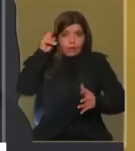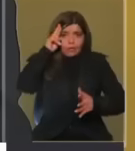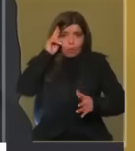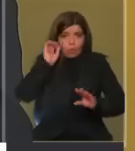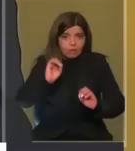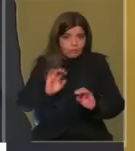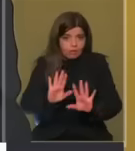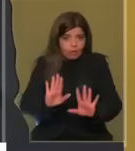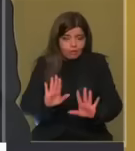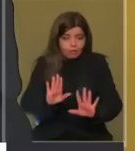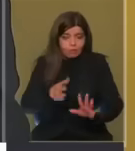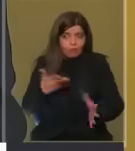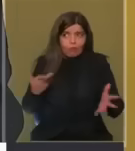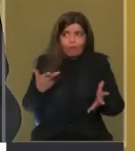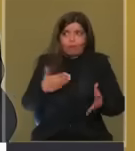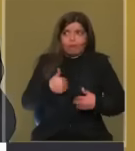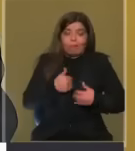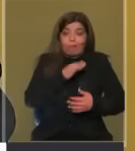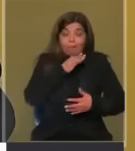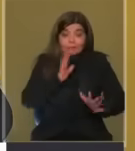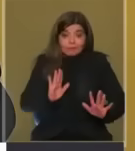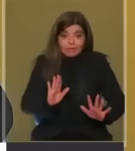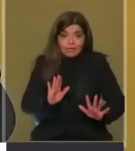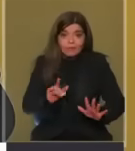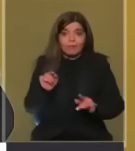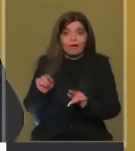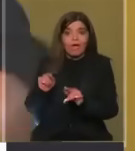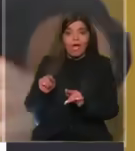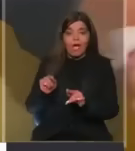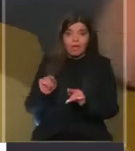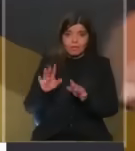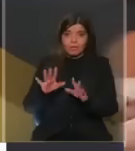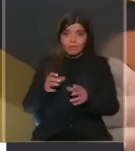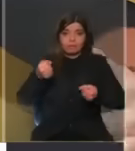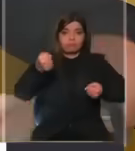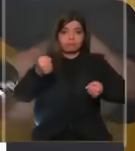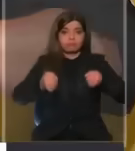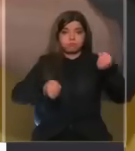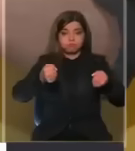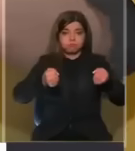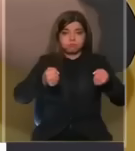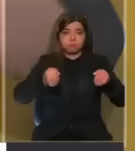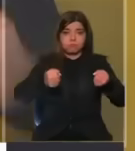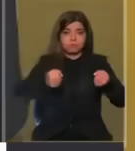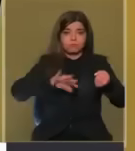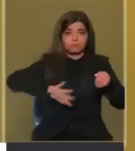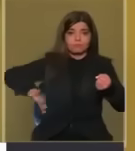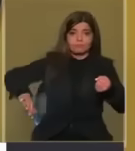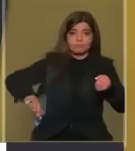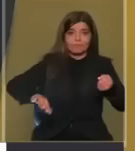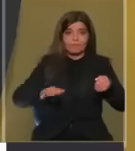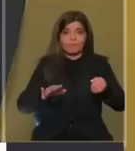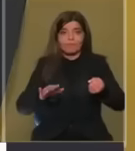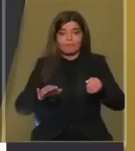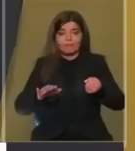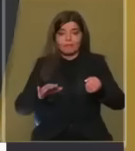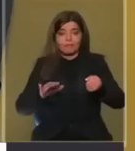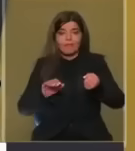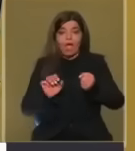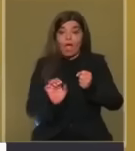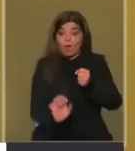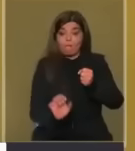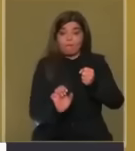no tengo ningún recuerdo de cómo. Claro, ahí tomo el volante. Y Tony quedó con el pie en el